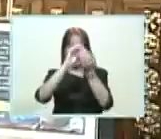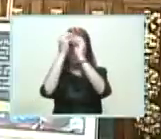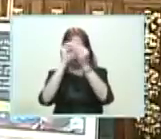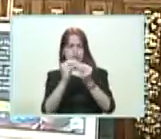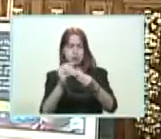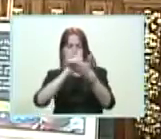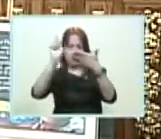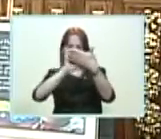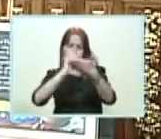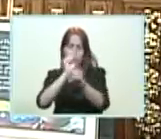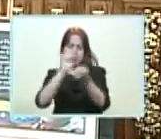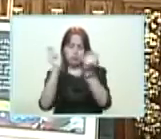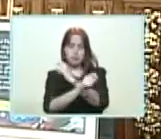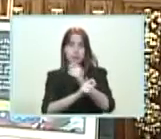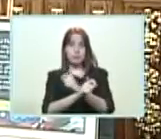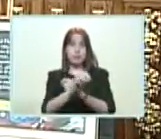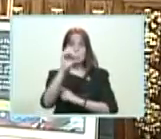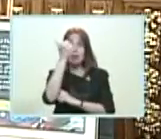inmediata.